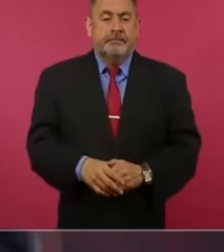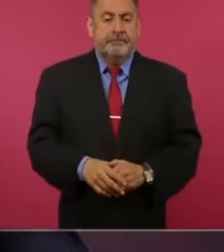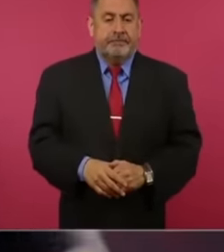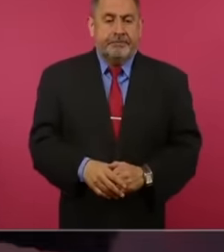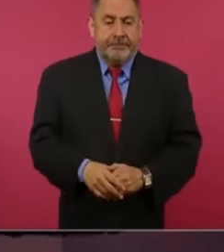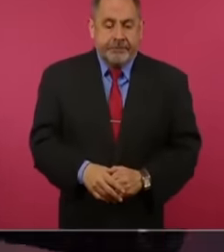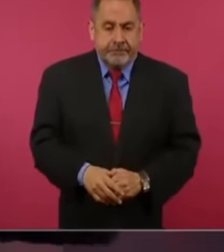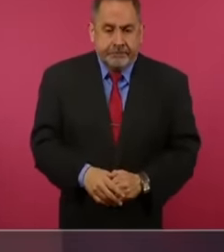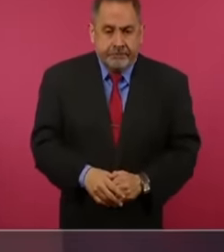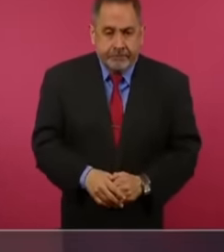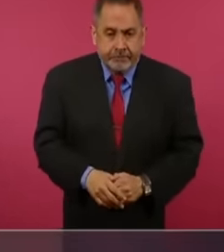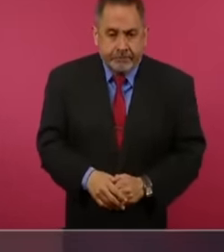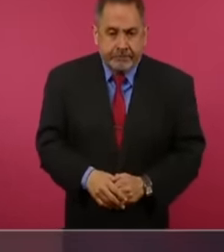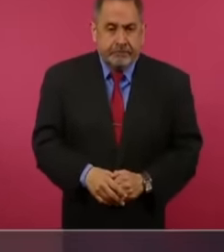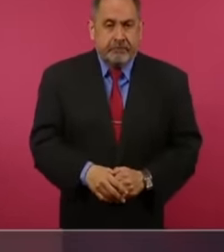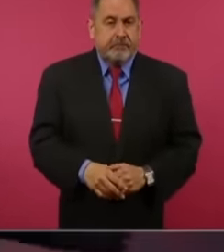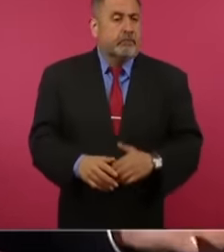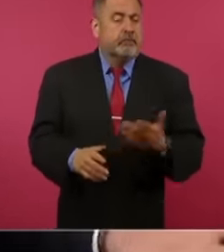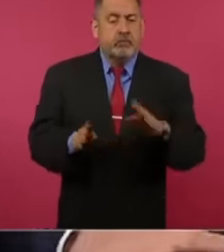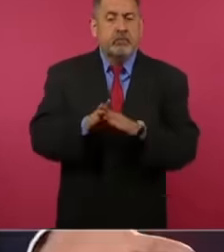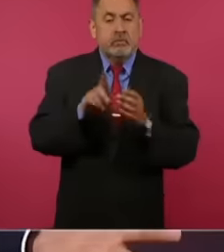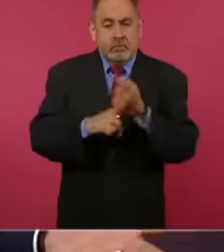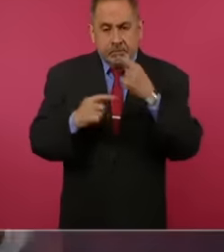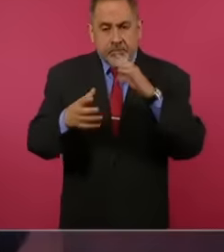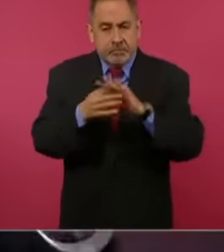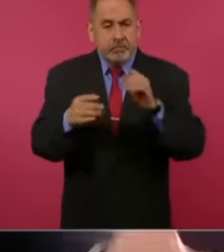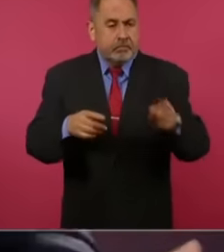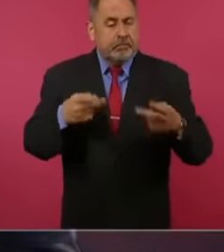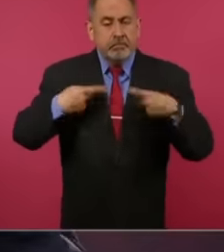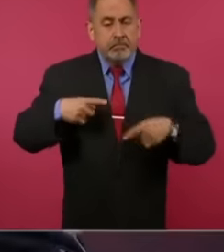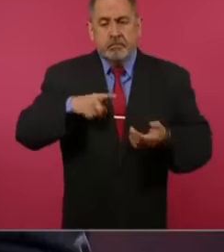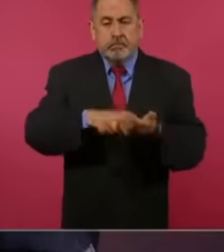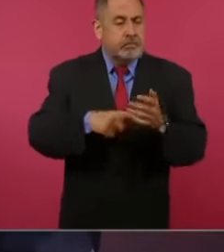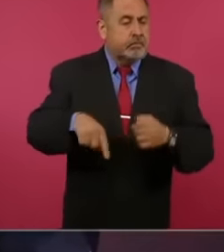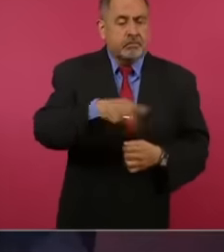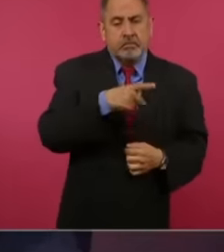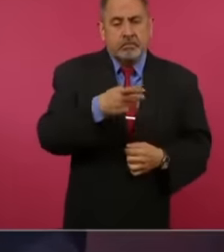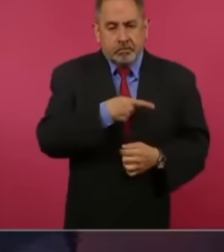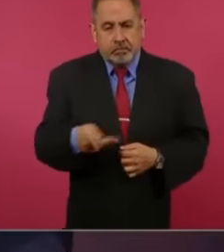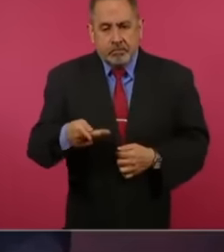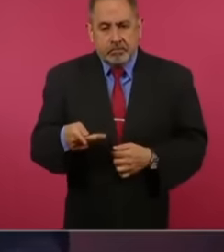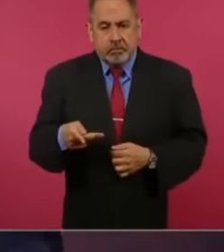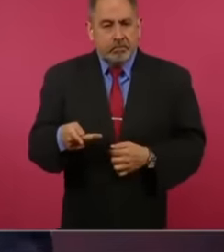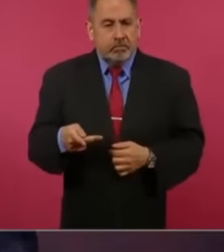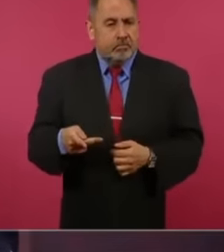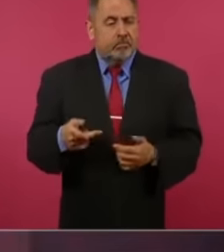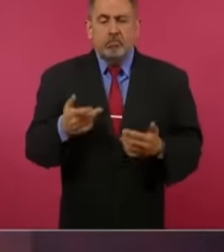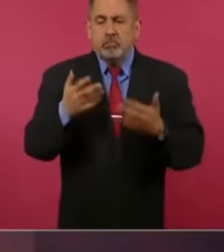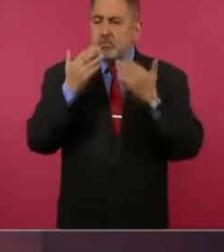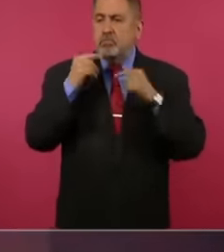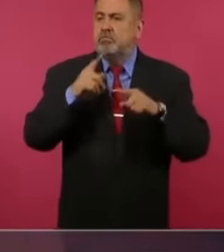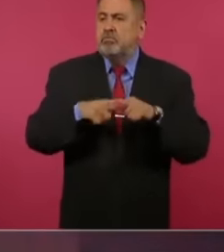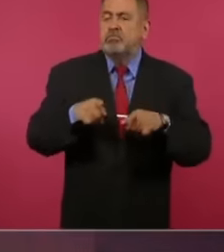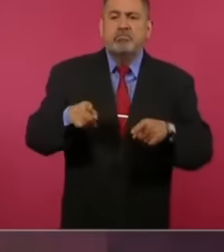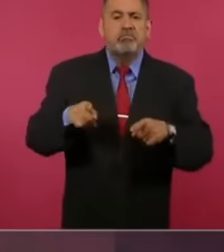O sea, dejan a la gente pobre, sin posibilidad